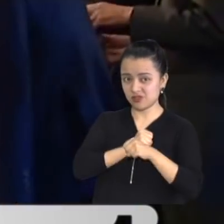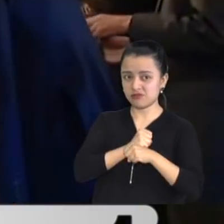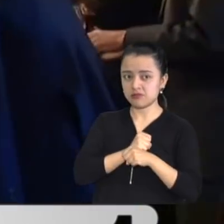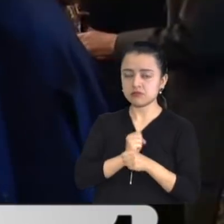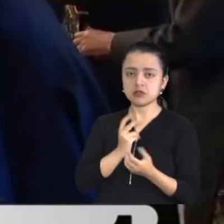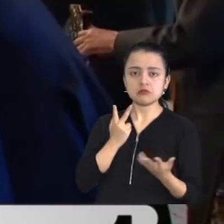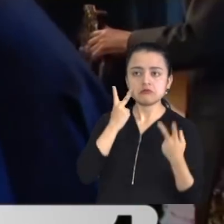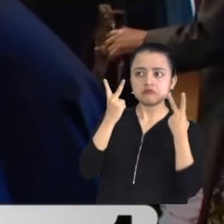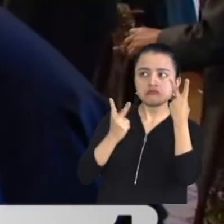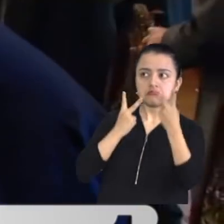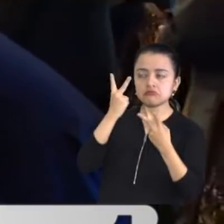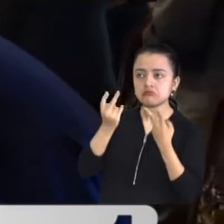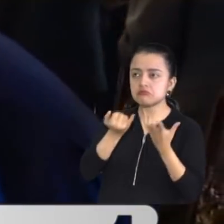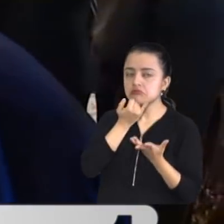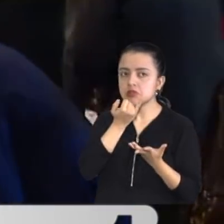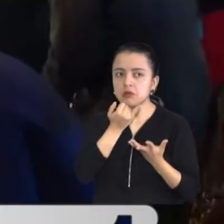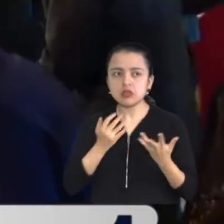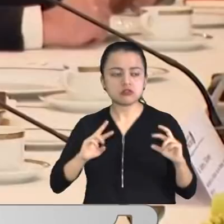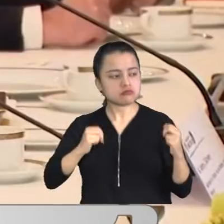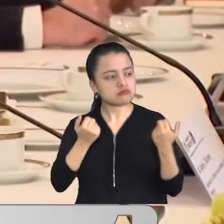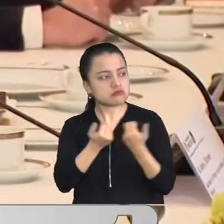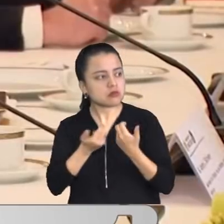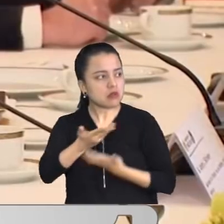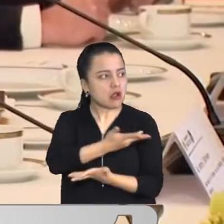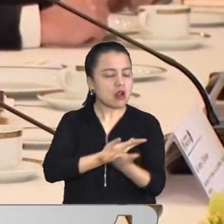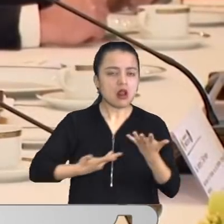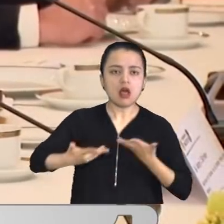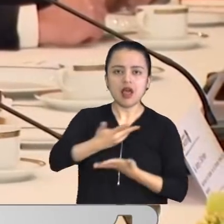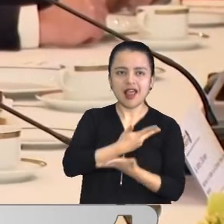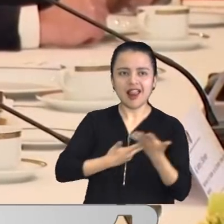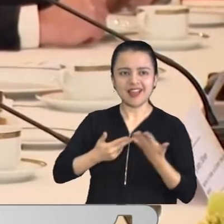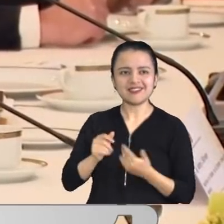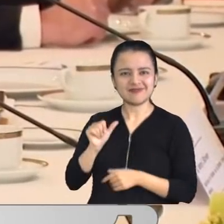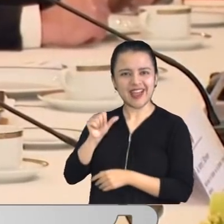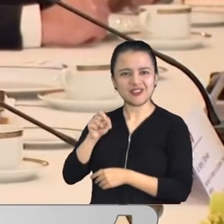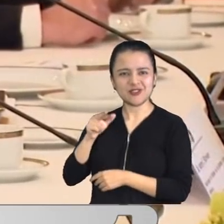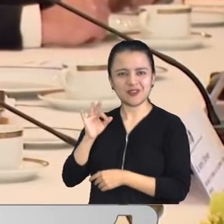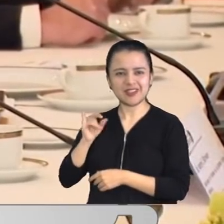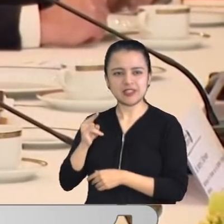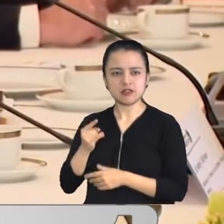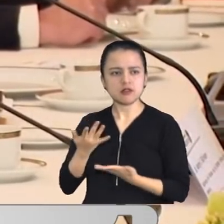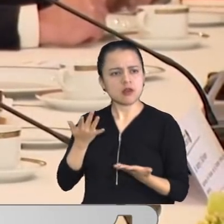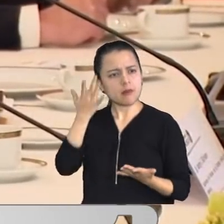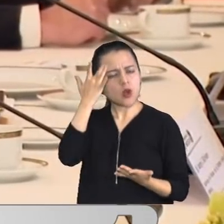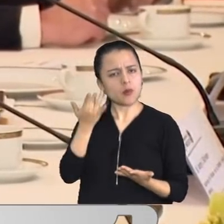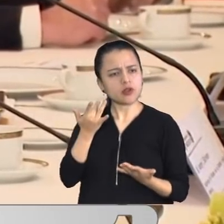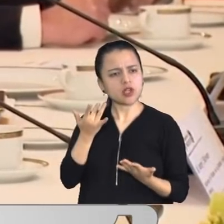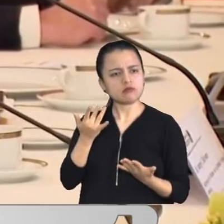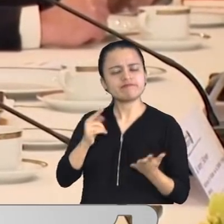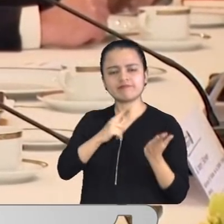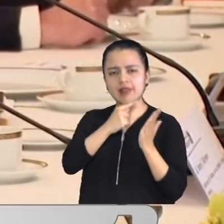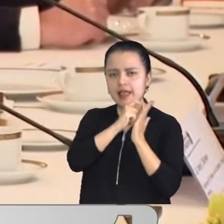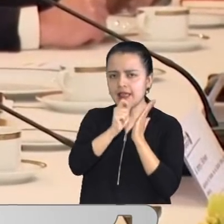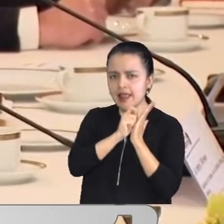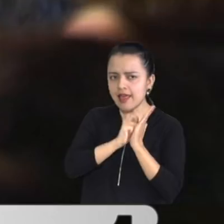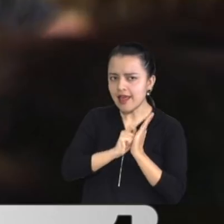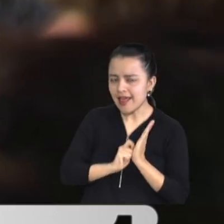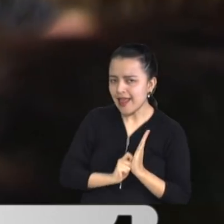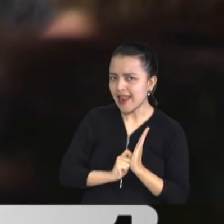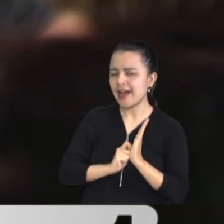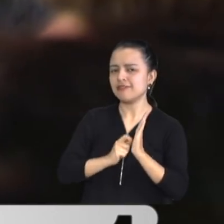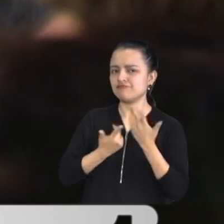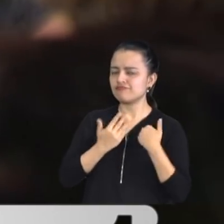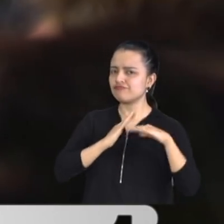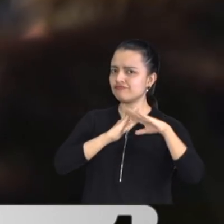una visita al país vecino del secretario de Estado estadounidense, Anthony Blinken. El nuevo marco sustituirá la iniciativa Mérida que el